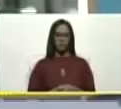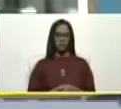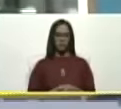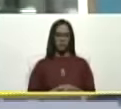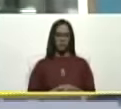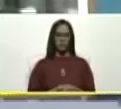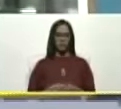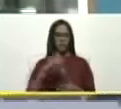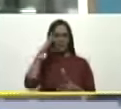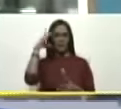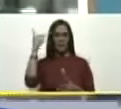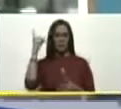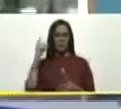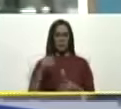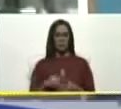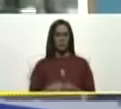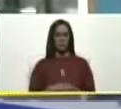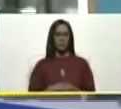Delcy.